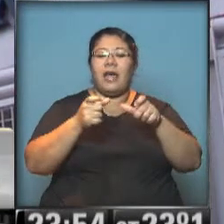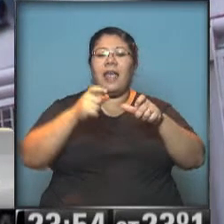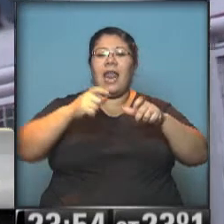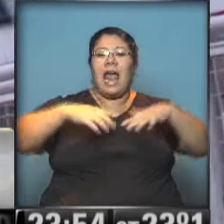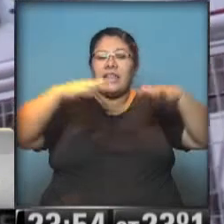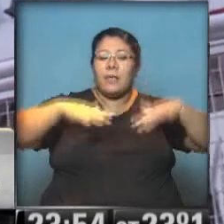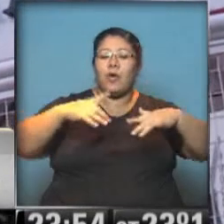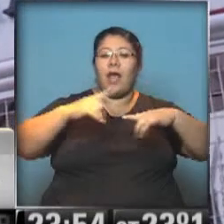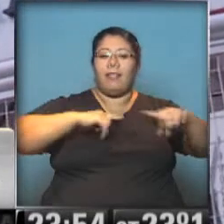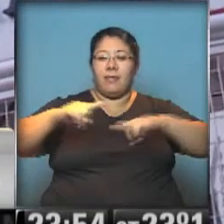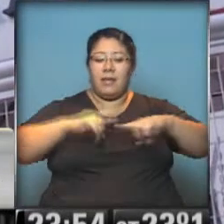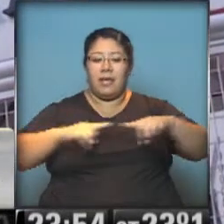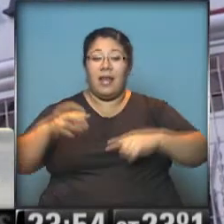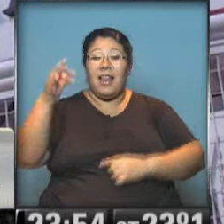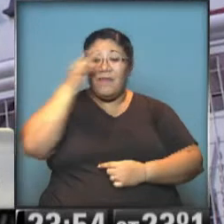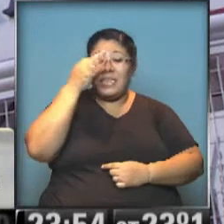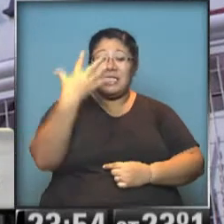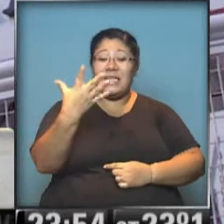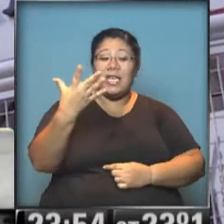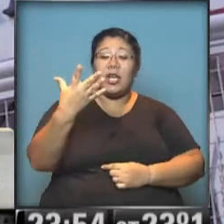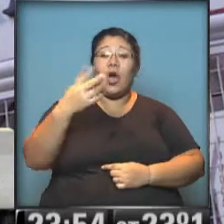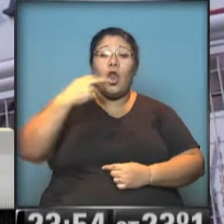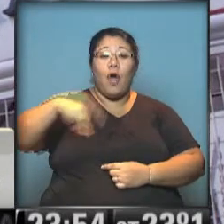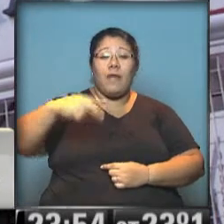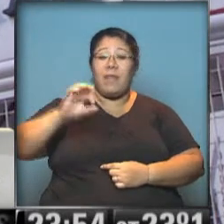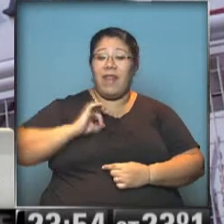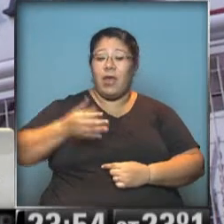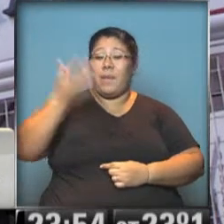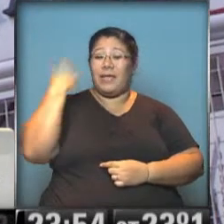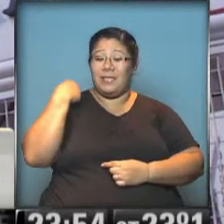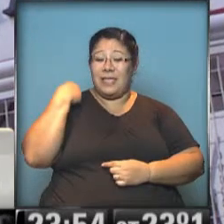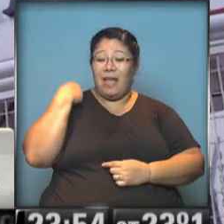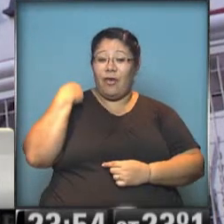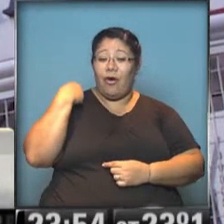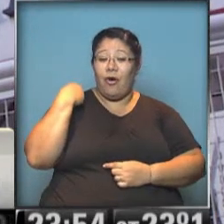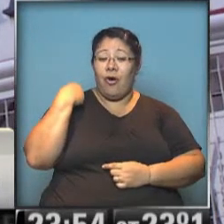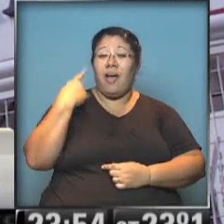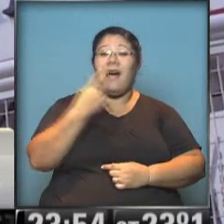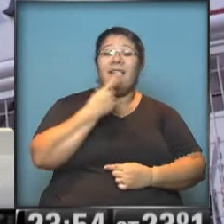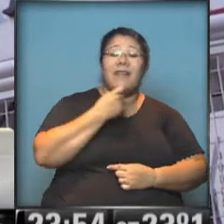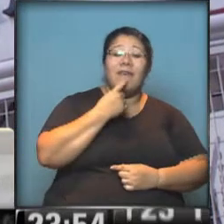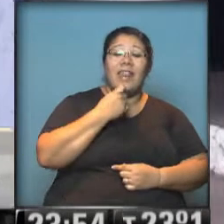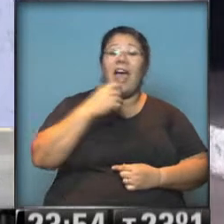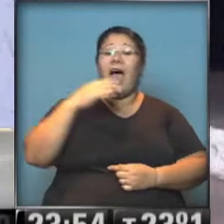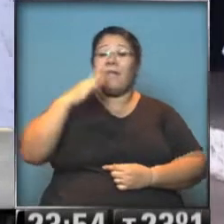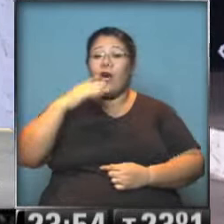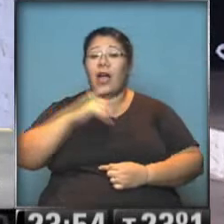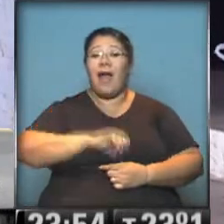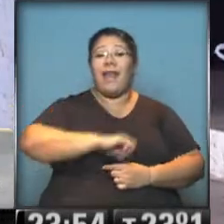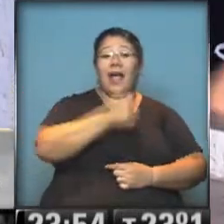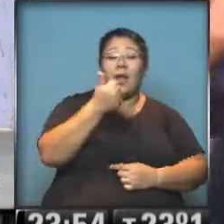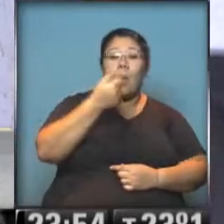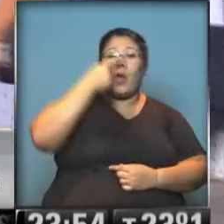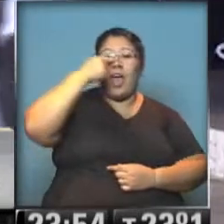se produjo el 25 de noviembre pasado, días antes del superclásico que River le ganó a Boca por la semifinal de la Copa